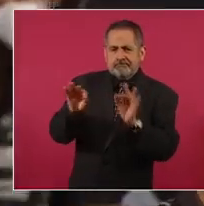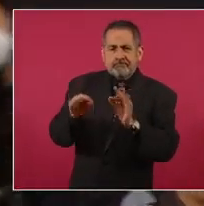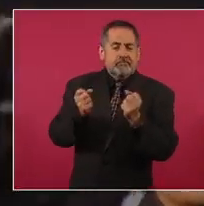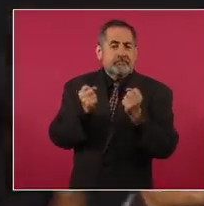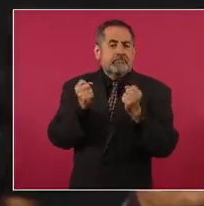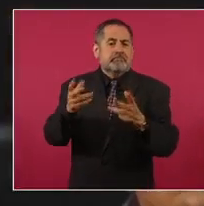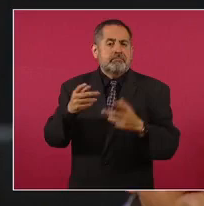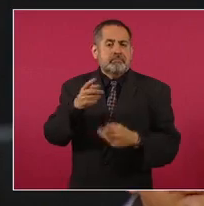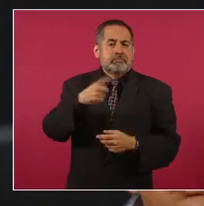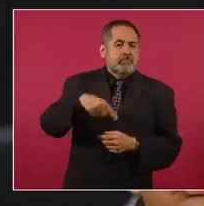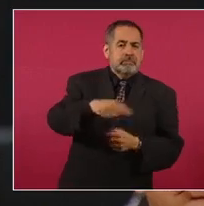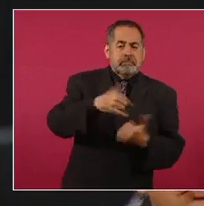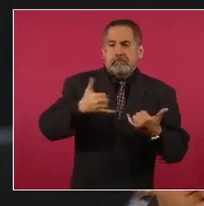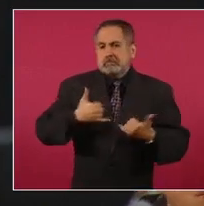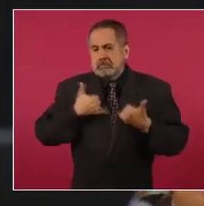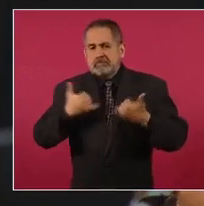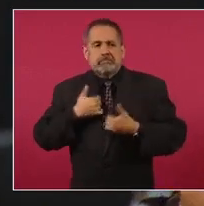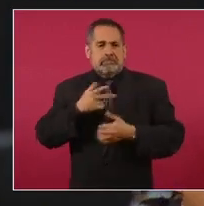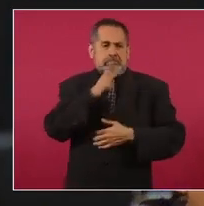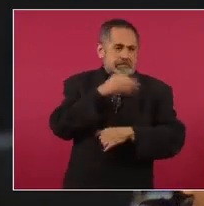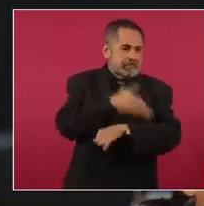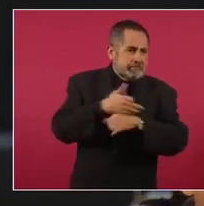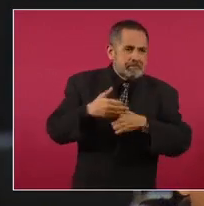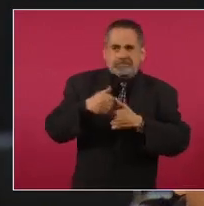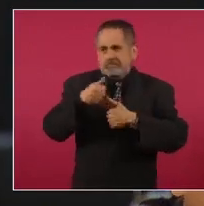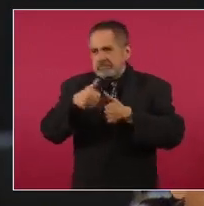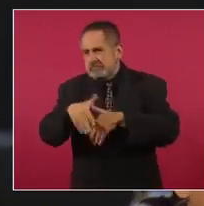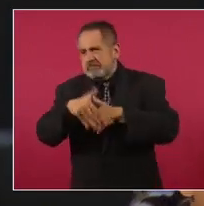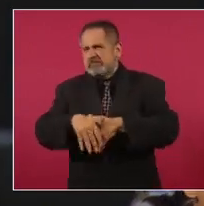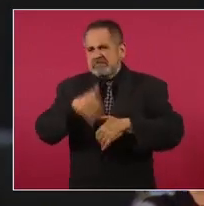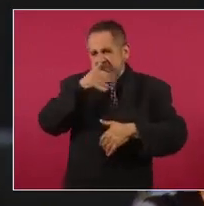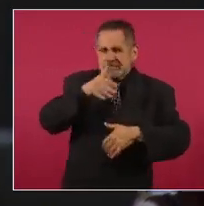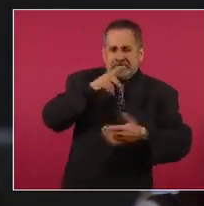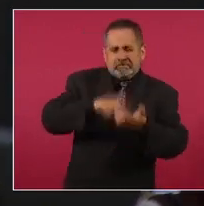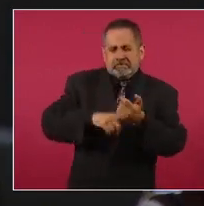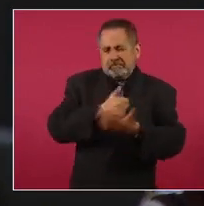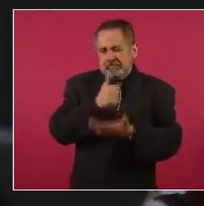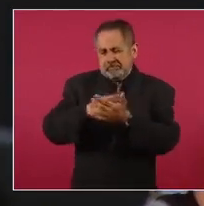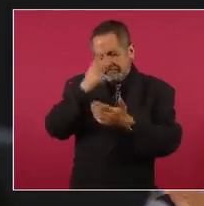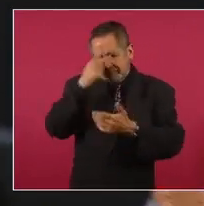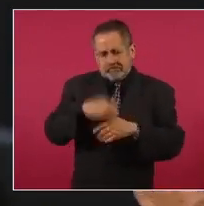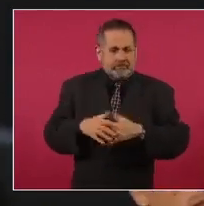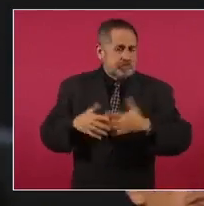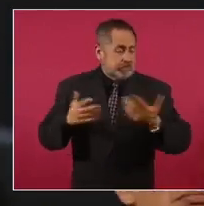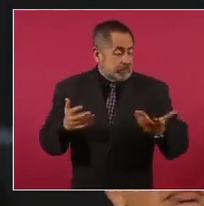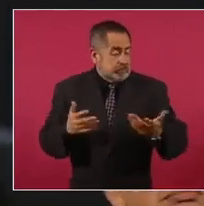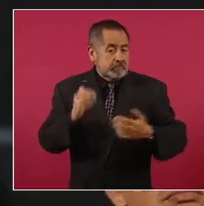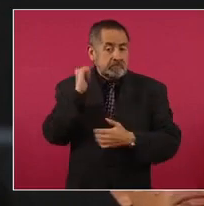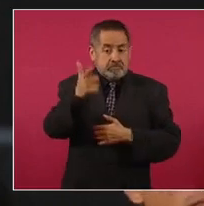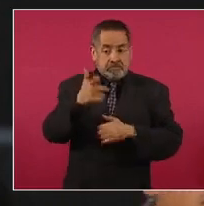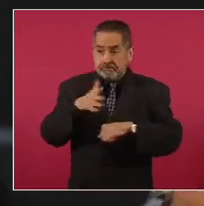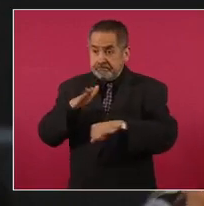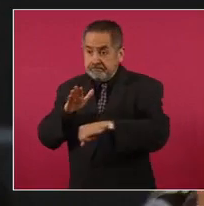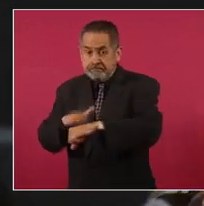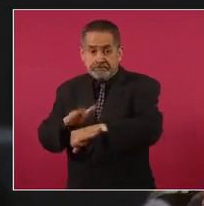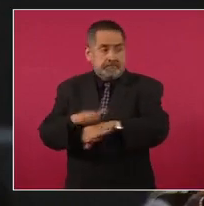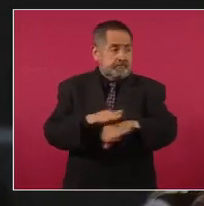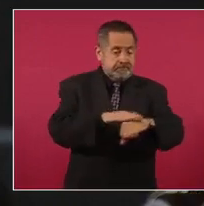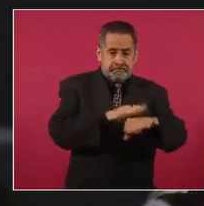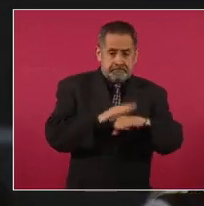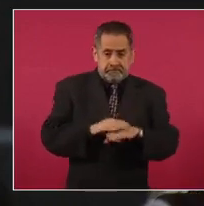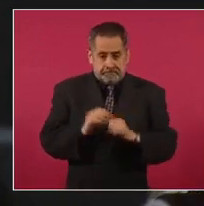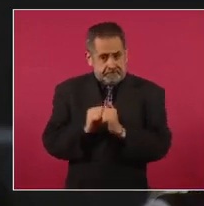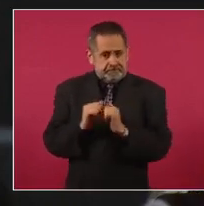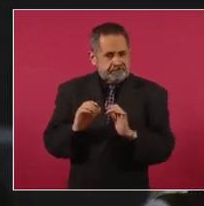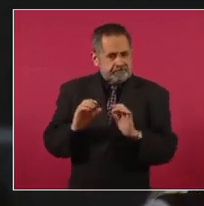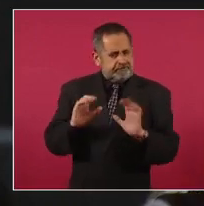manifestaciones de chicos, de padres de familia a diario aquí en la Ciudad de México. Habría que hacer un llamado a pues mantener también un